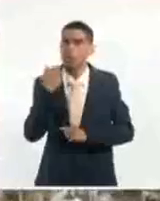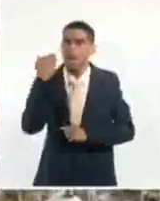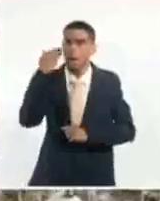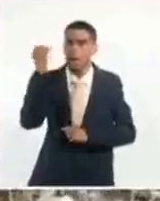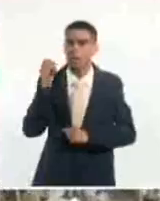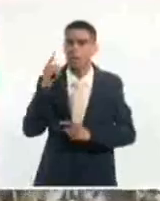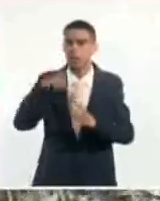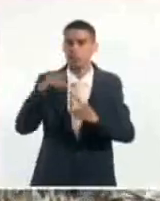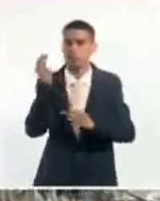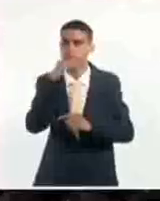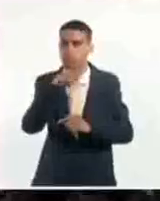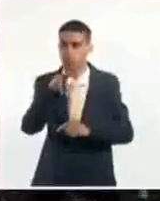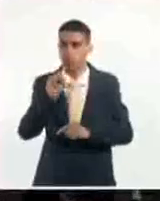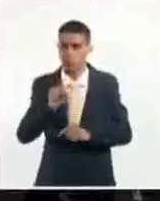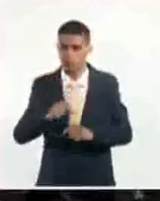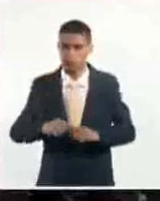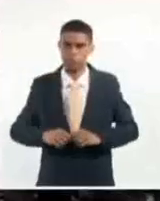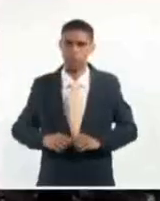innovadoras.